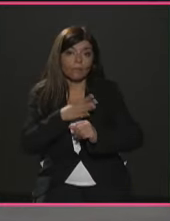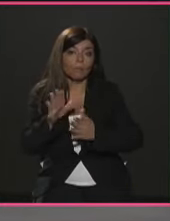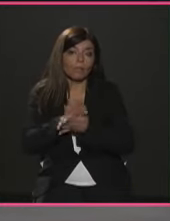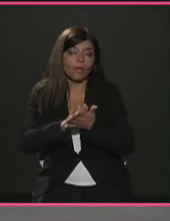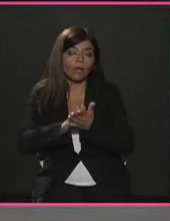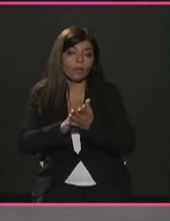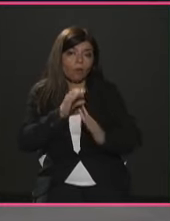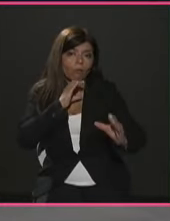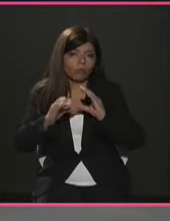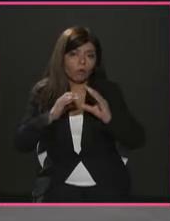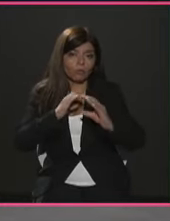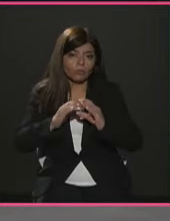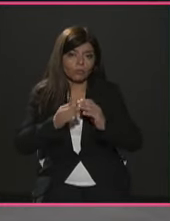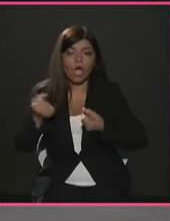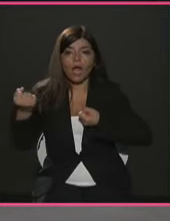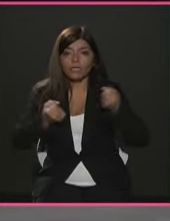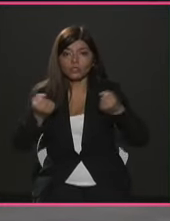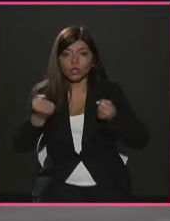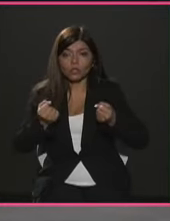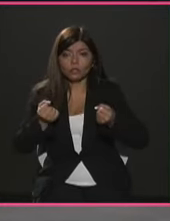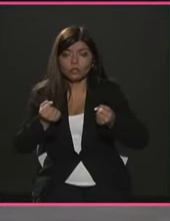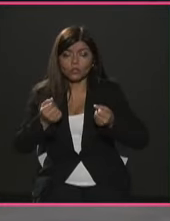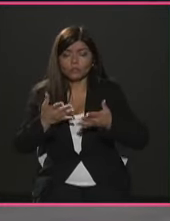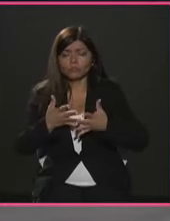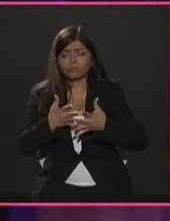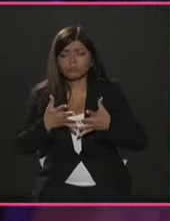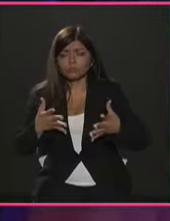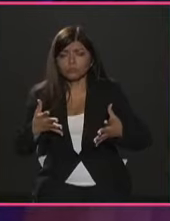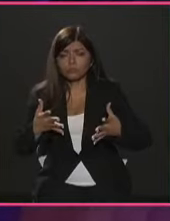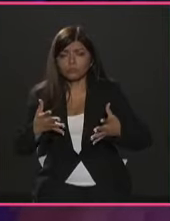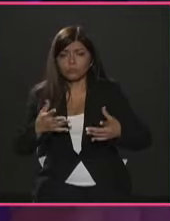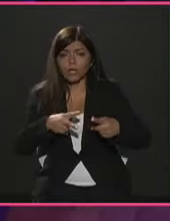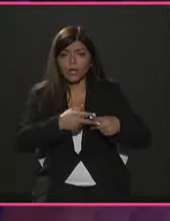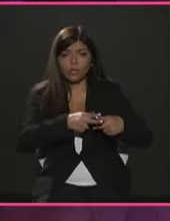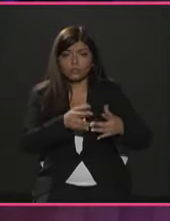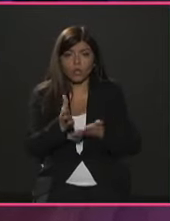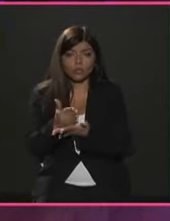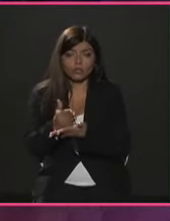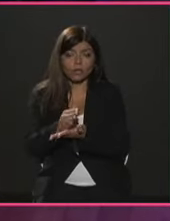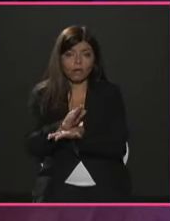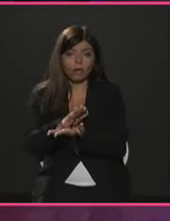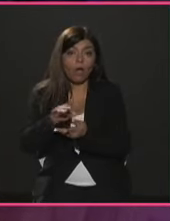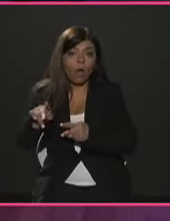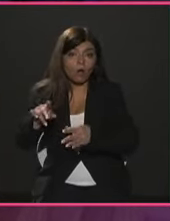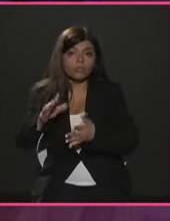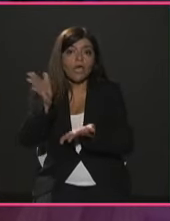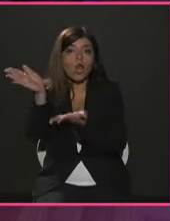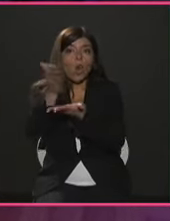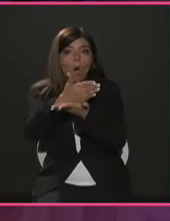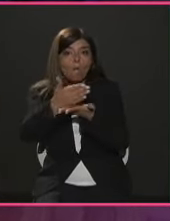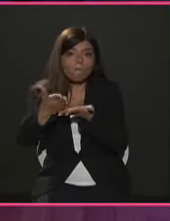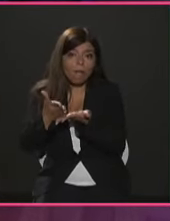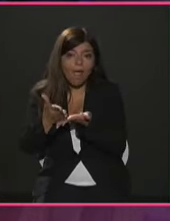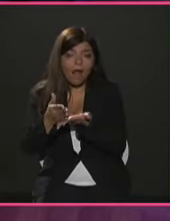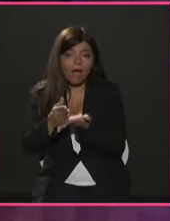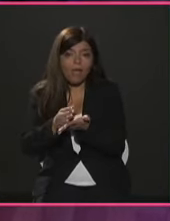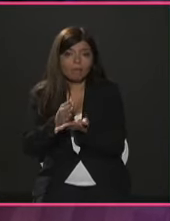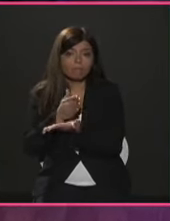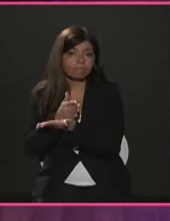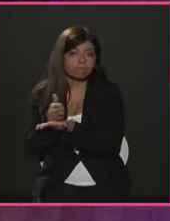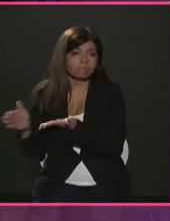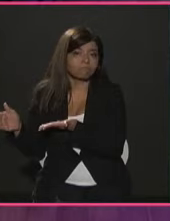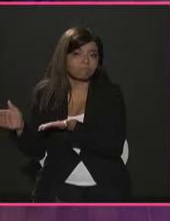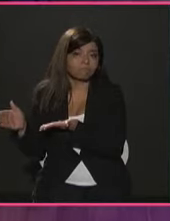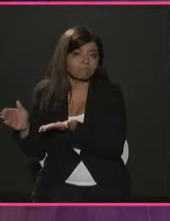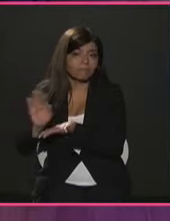telecomunicaciones y del automóvil que han dejado las mayorías de los instrumentos de planificación territorial o de los planes totalmente